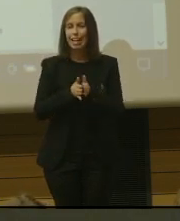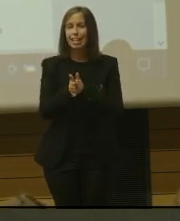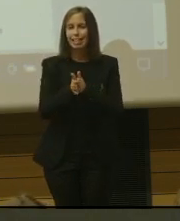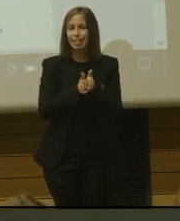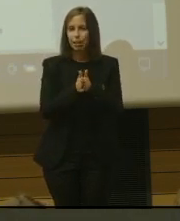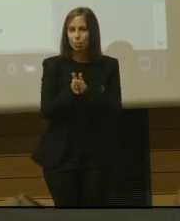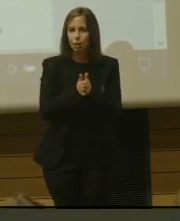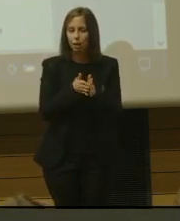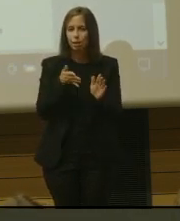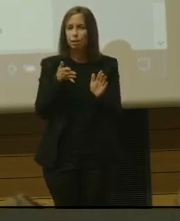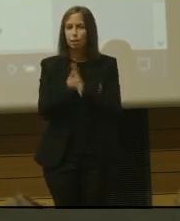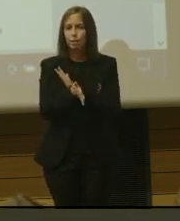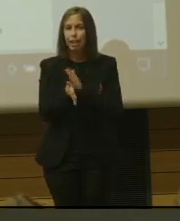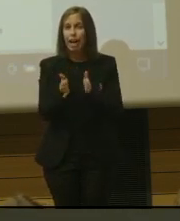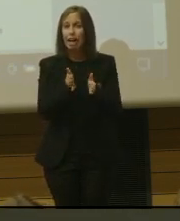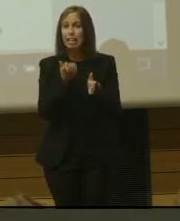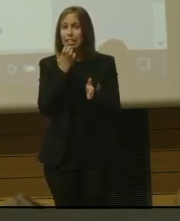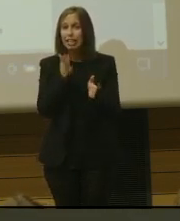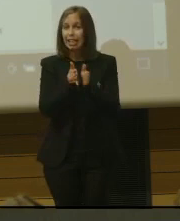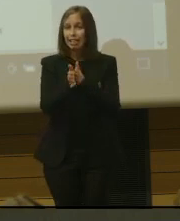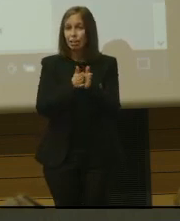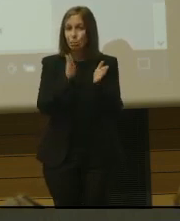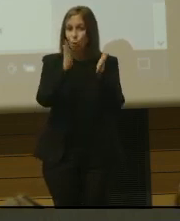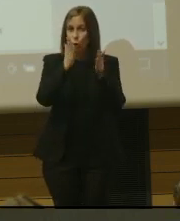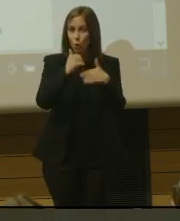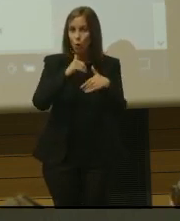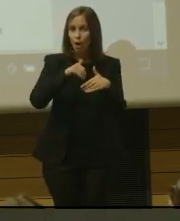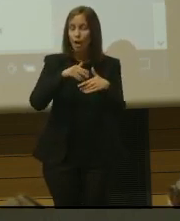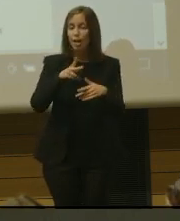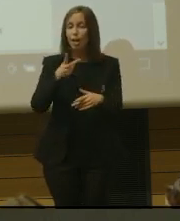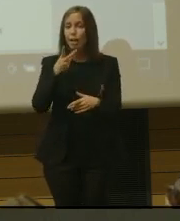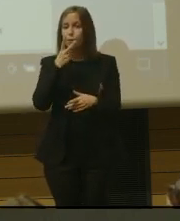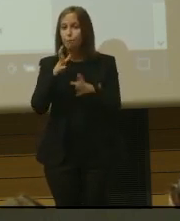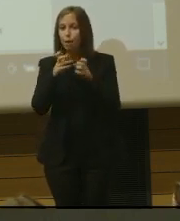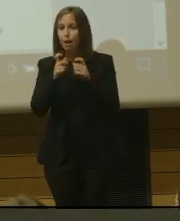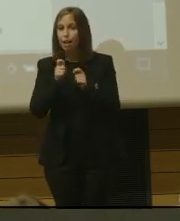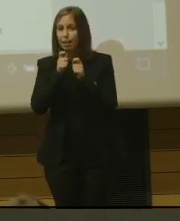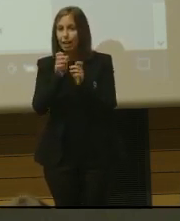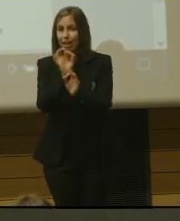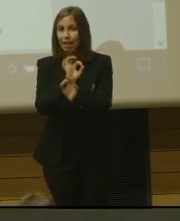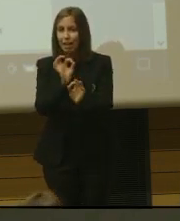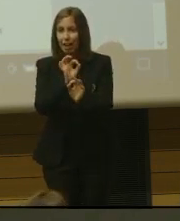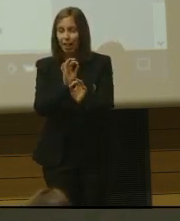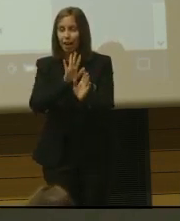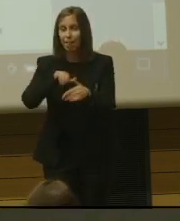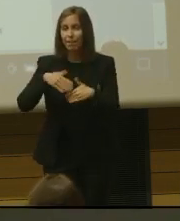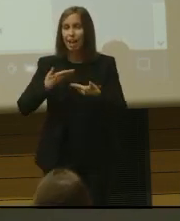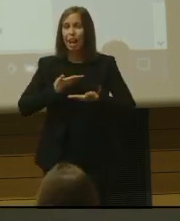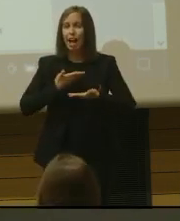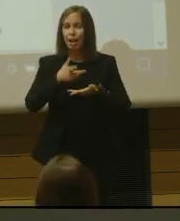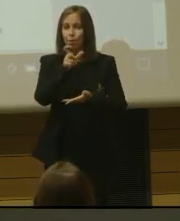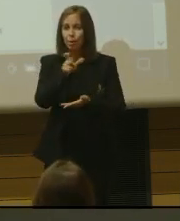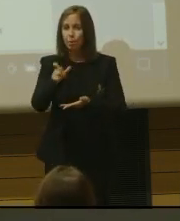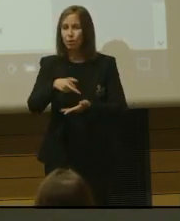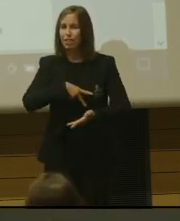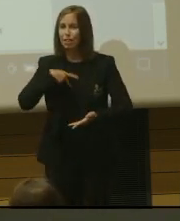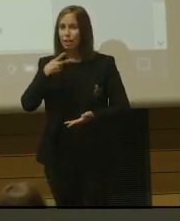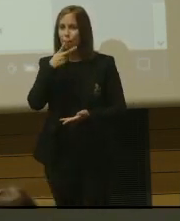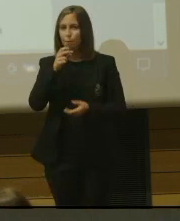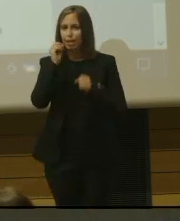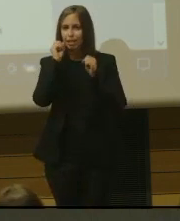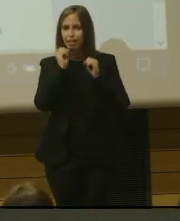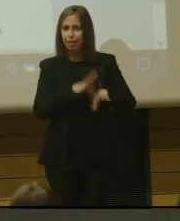la ausencia, ¿no? De ese estímulo que evoca esas ganas de fumar, pues ayuda a las personas en general a no fumar, ¿no? Entonces,